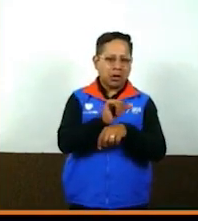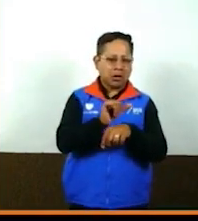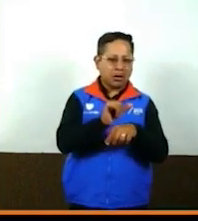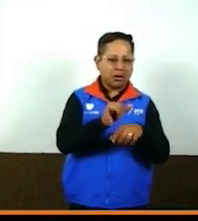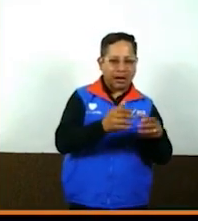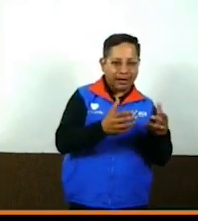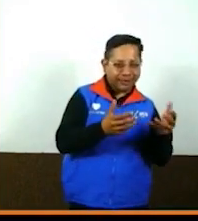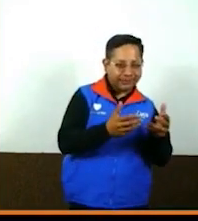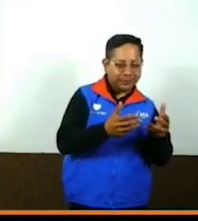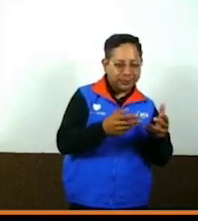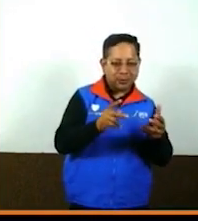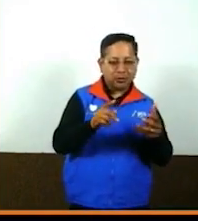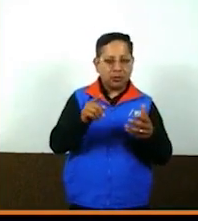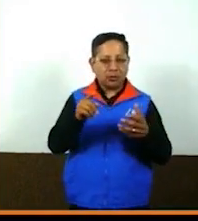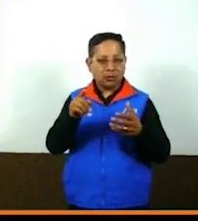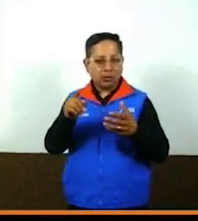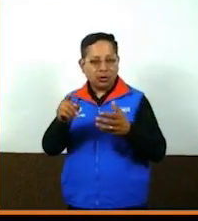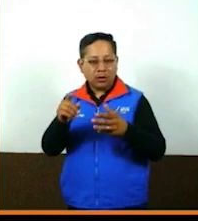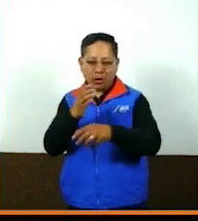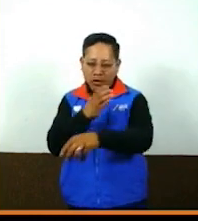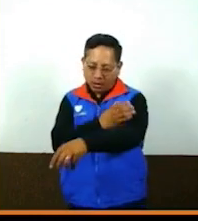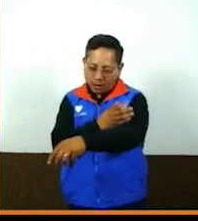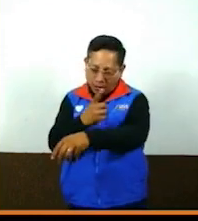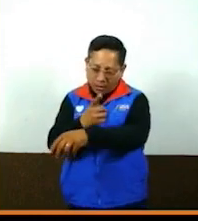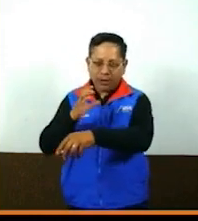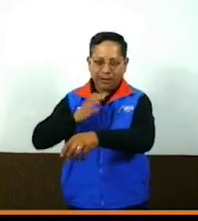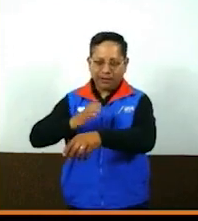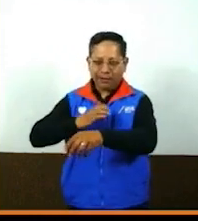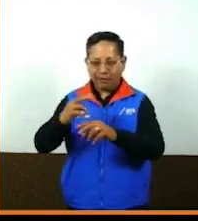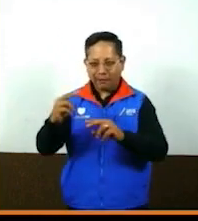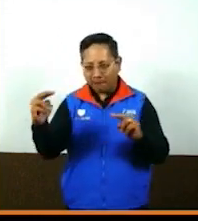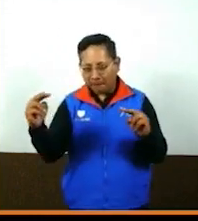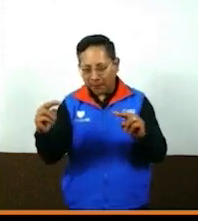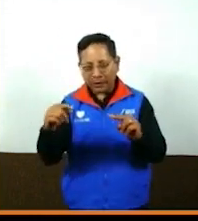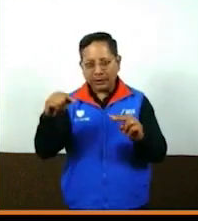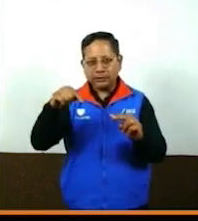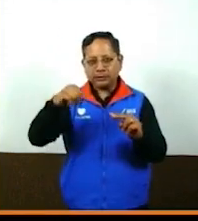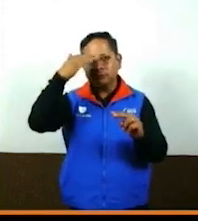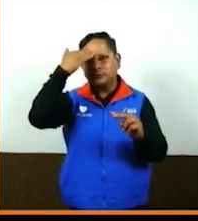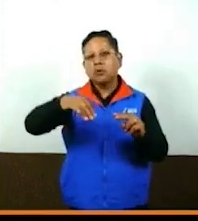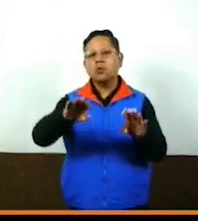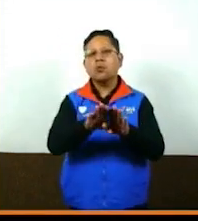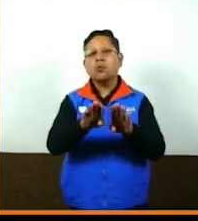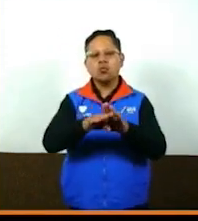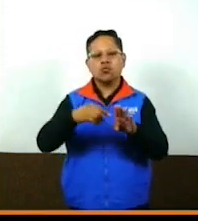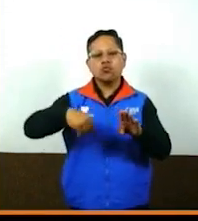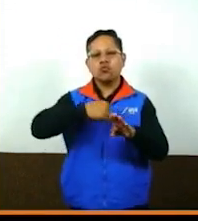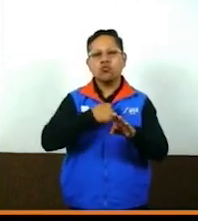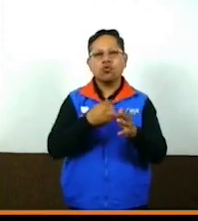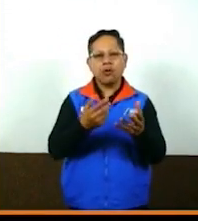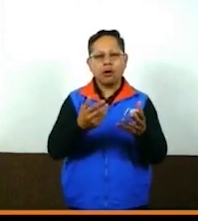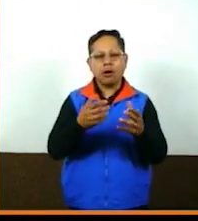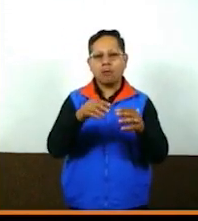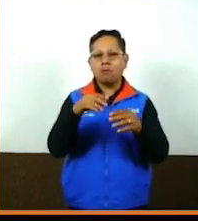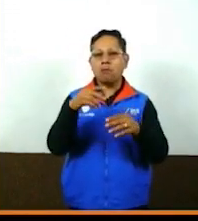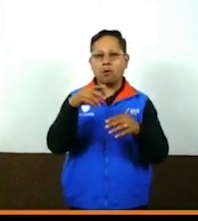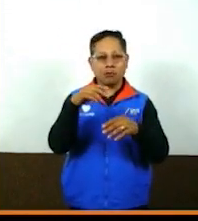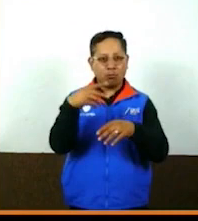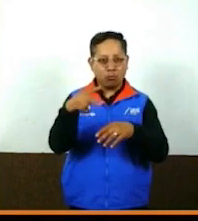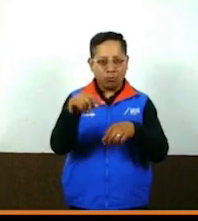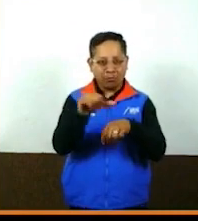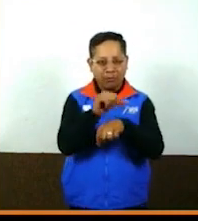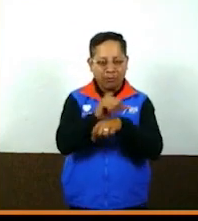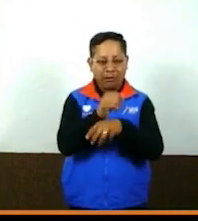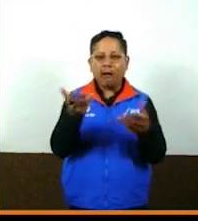una parte, pero también queremos ser transparentes con nuestros clientes, que ellos sepan cómo estamos produciendo sus autos,